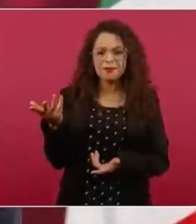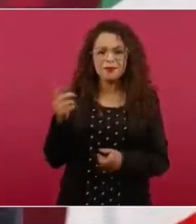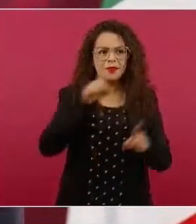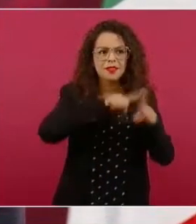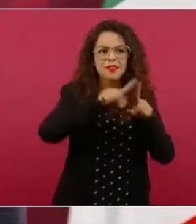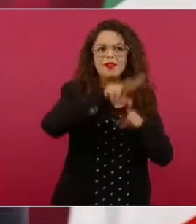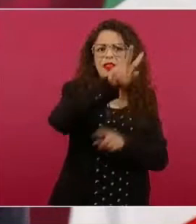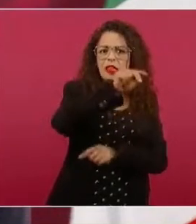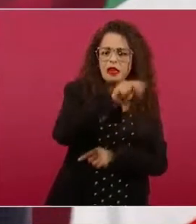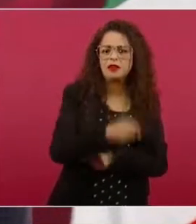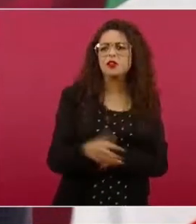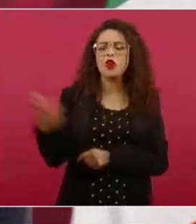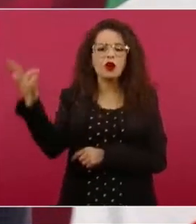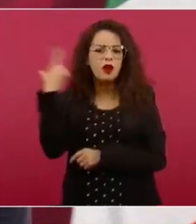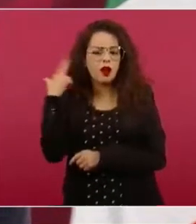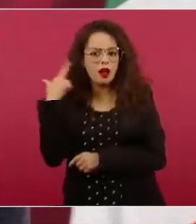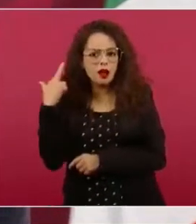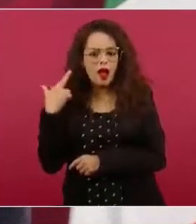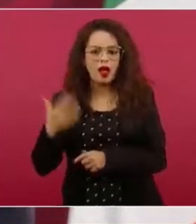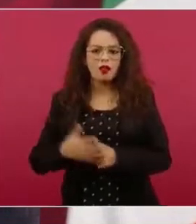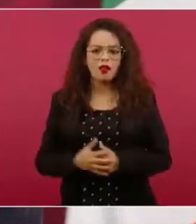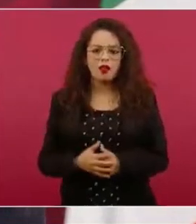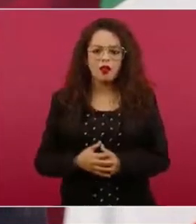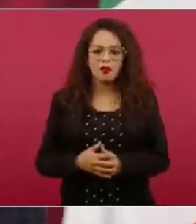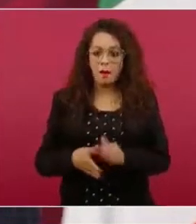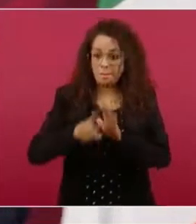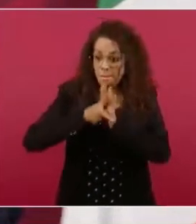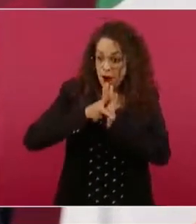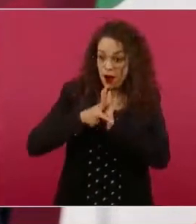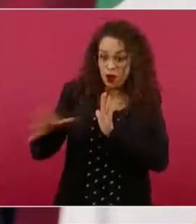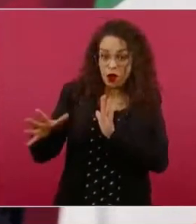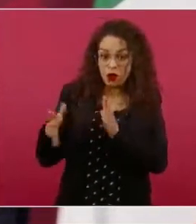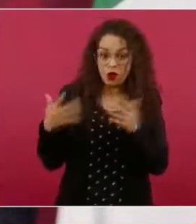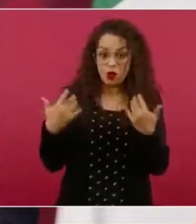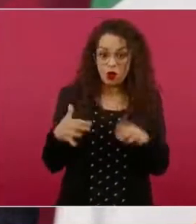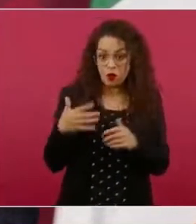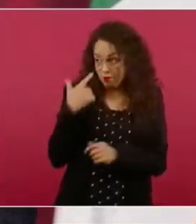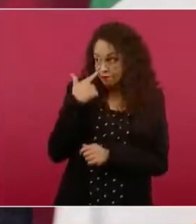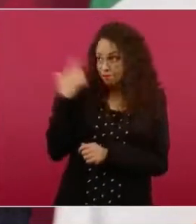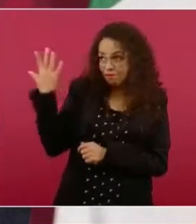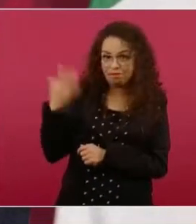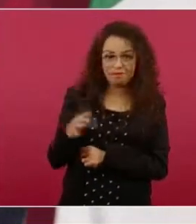vean la televisión, los periódicos, no, pues ahí está el Reforma.